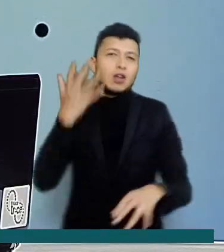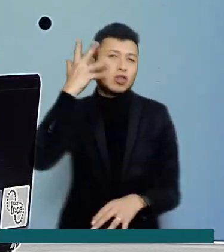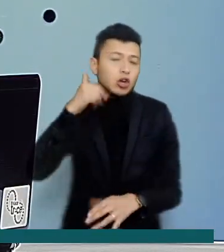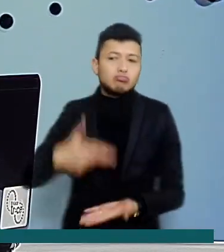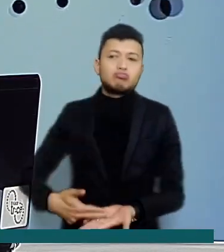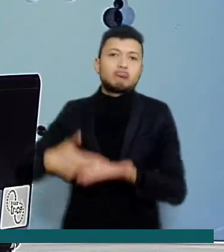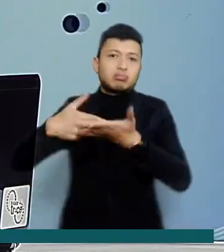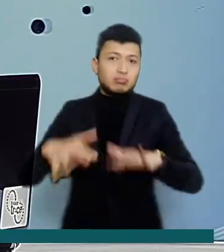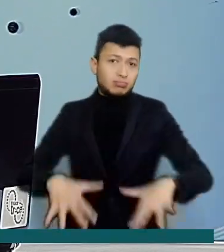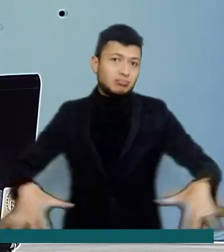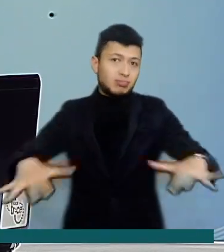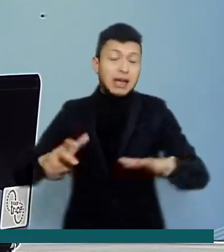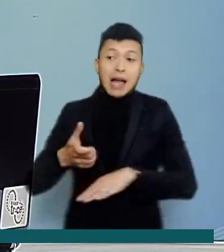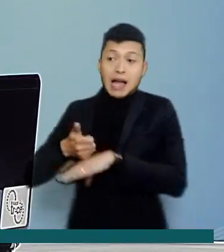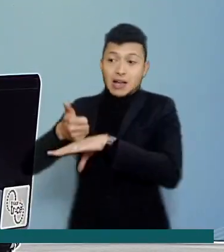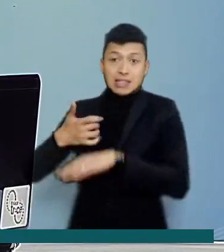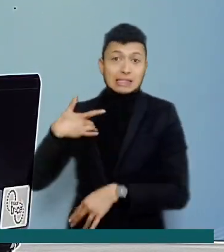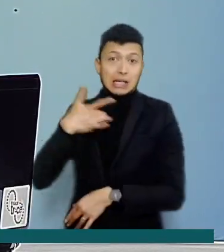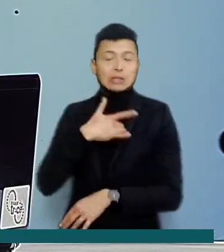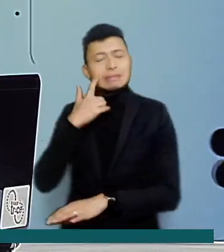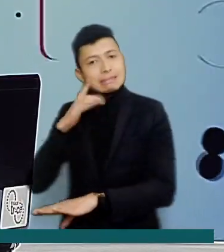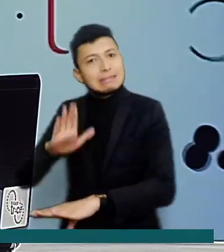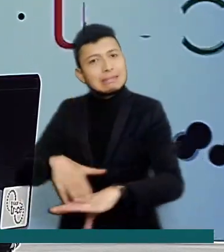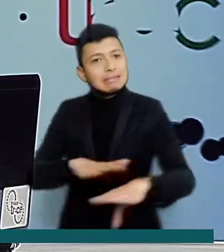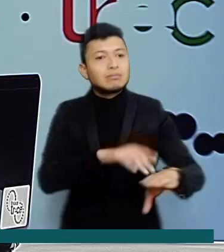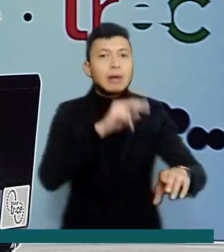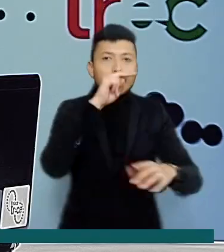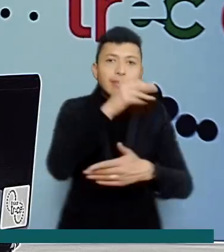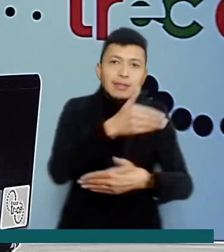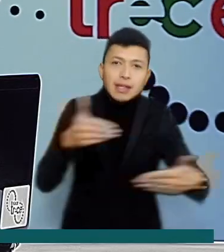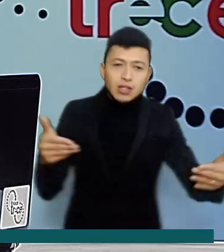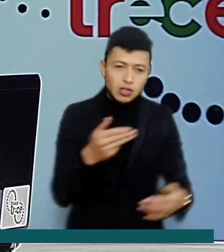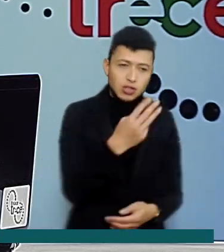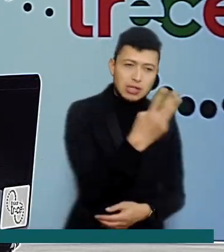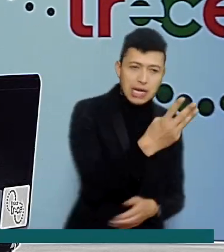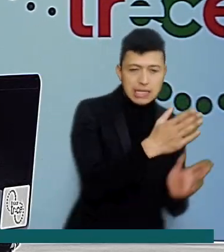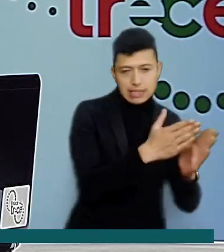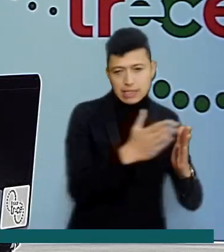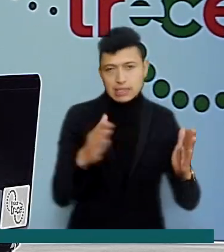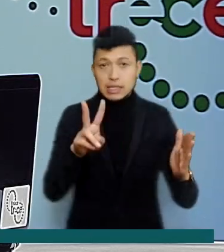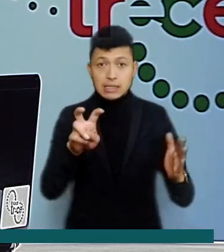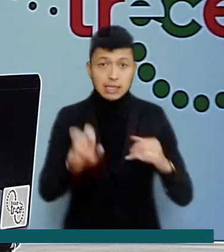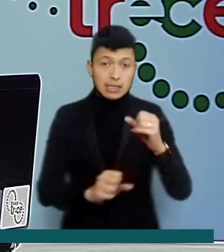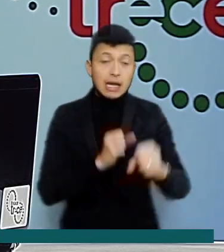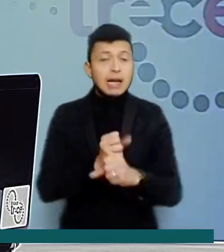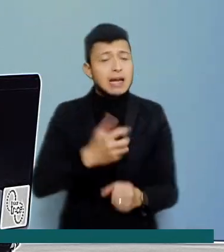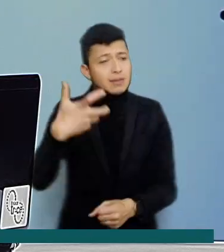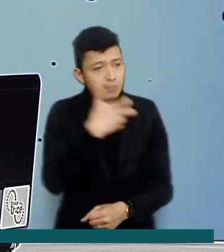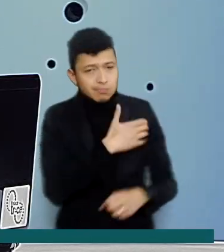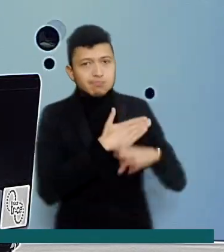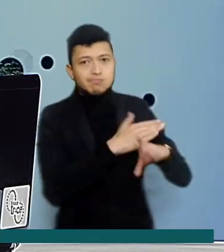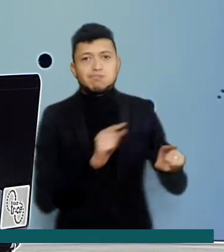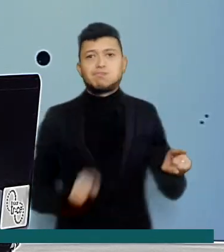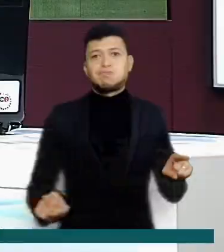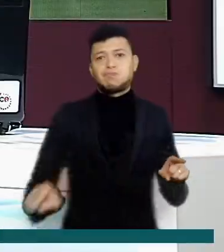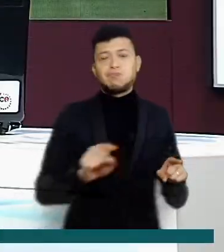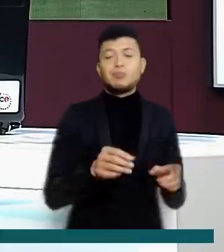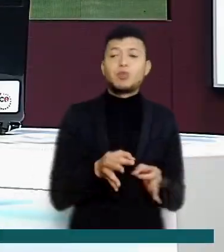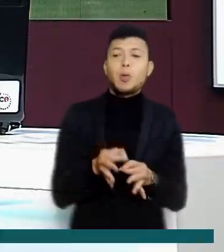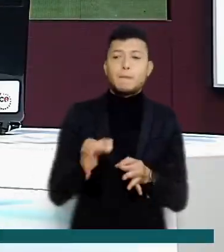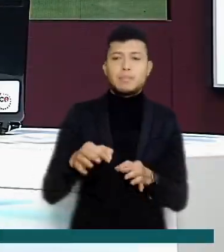actividades cotidianas, las autoridades de salud hicieron un llamado para que los niños entre 3 y 7 años reciban el biológico.